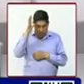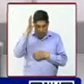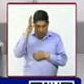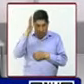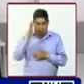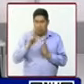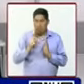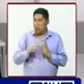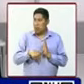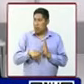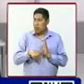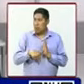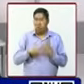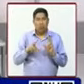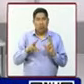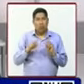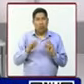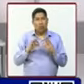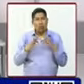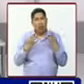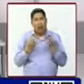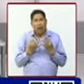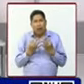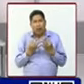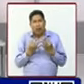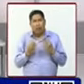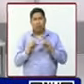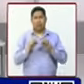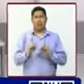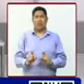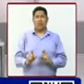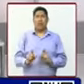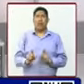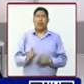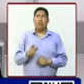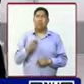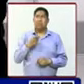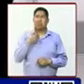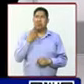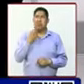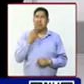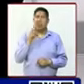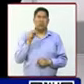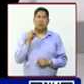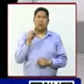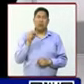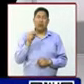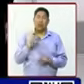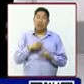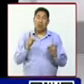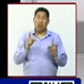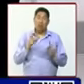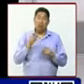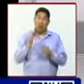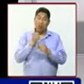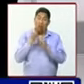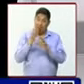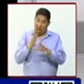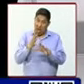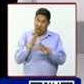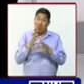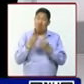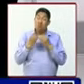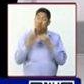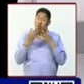familia de la abuelita tampoco. Al parecer no, y lo peor es que vivían en una situación de extrema pobreza, lo veíamos